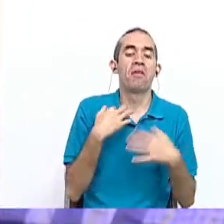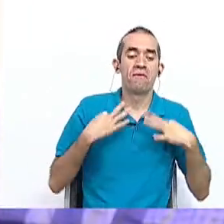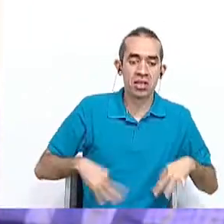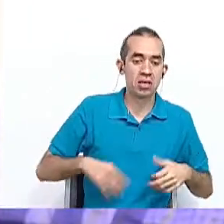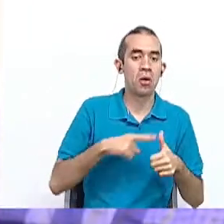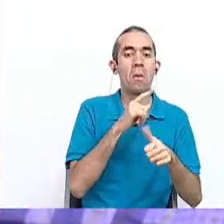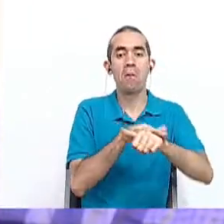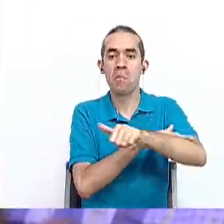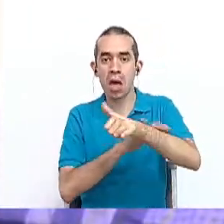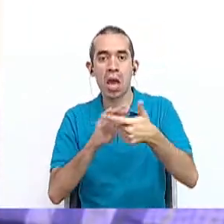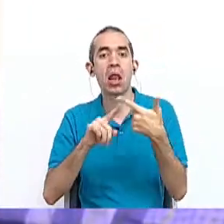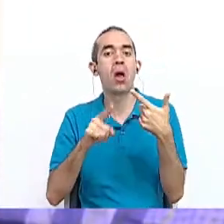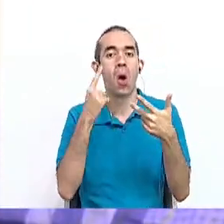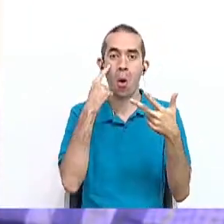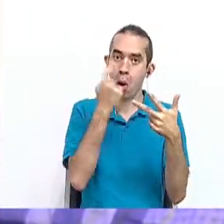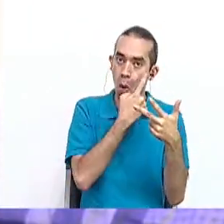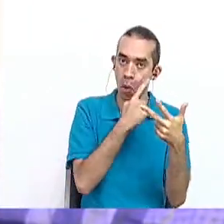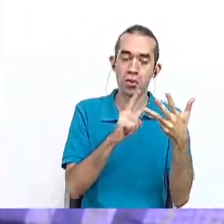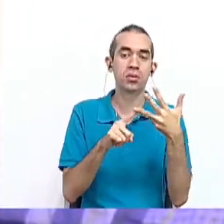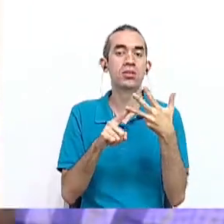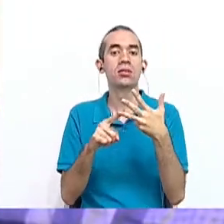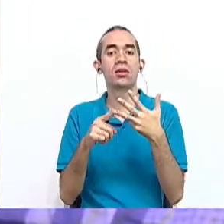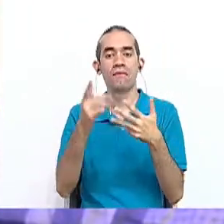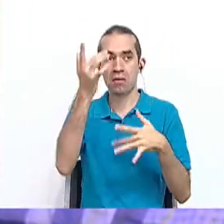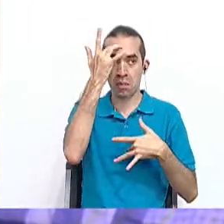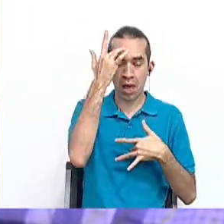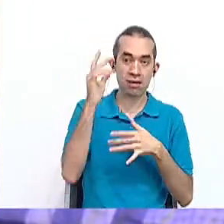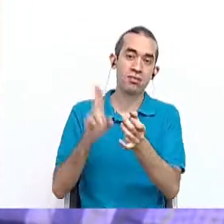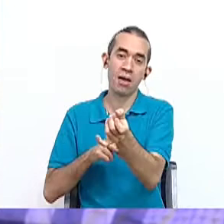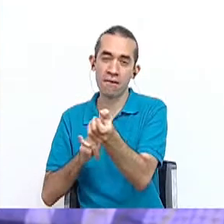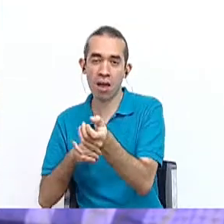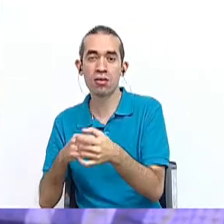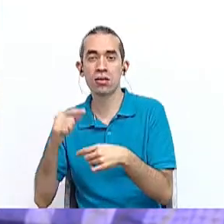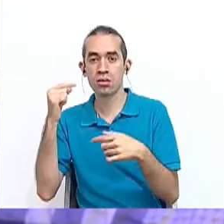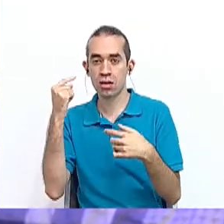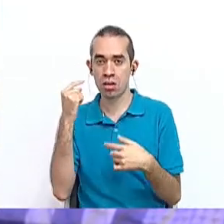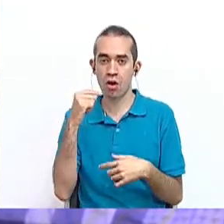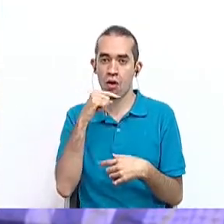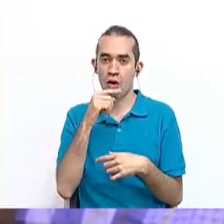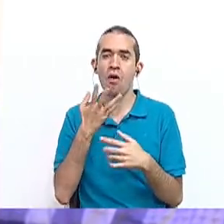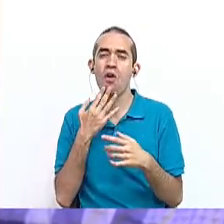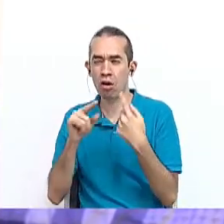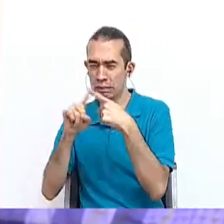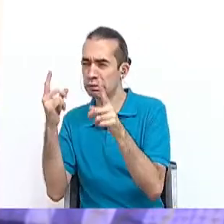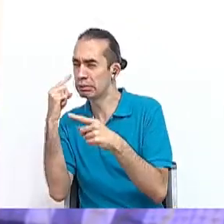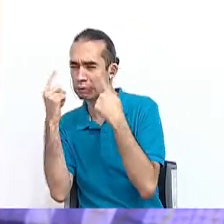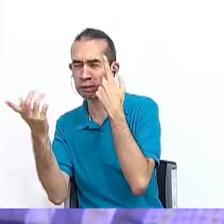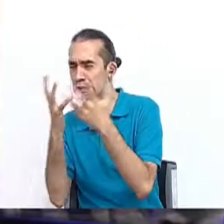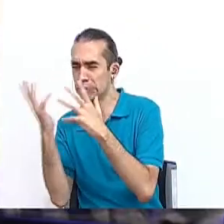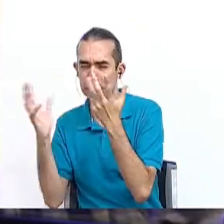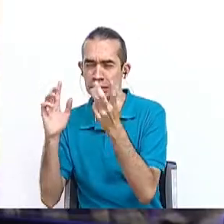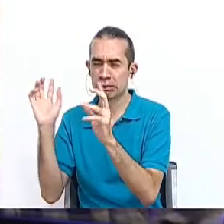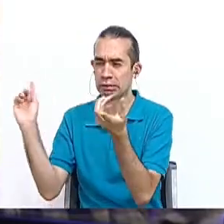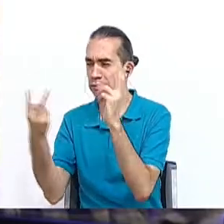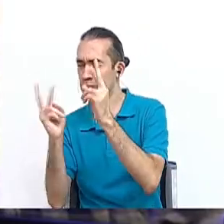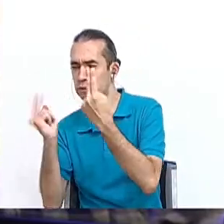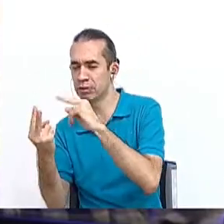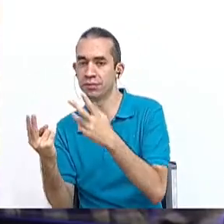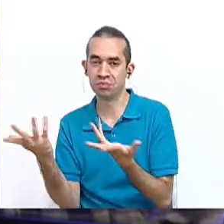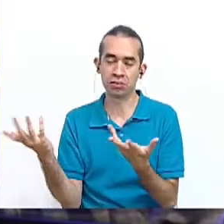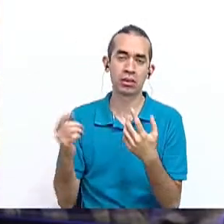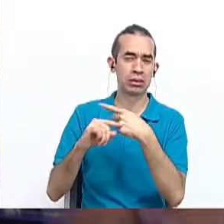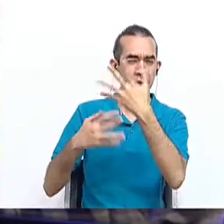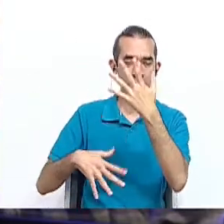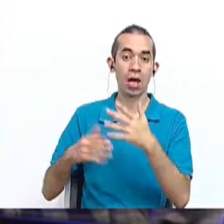incluso enfermedades como la diabetes, el daltonismo o entre otras. Además hay rasgos que se pueden brincar una generación. Así que date la